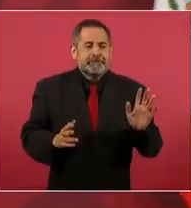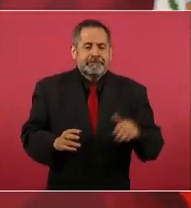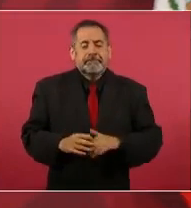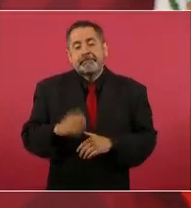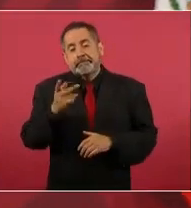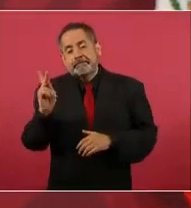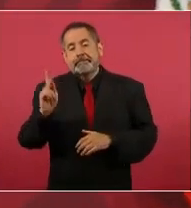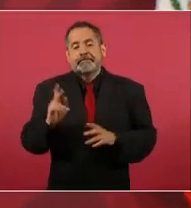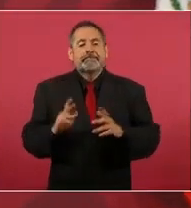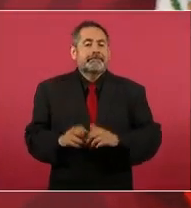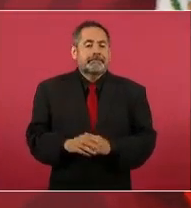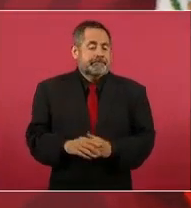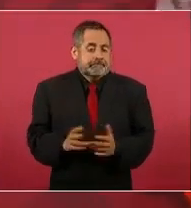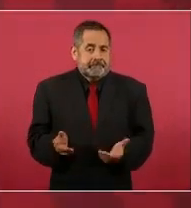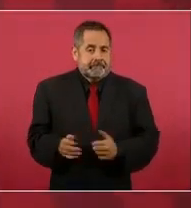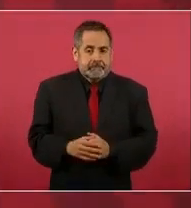Pero